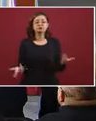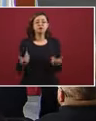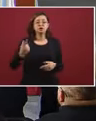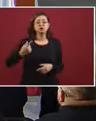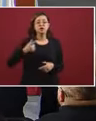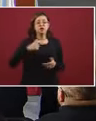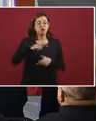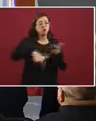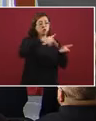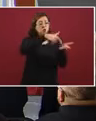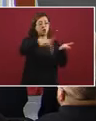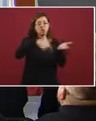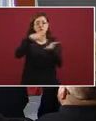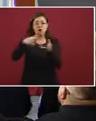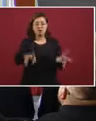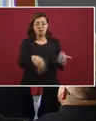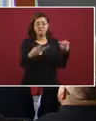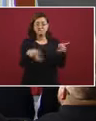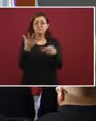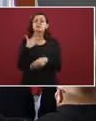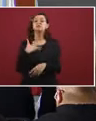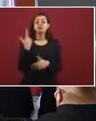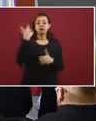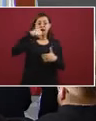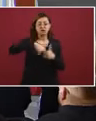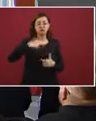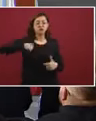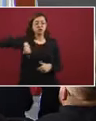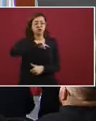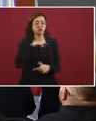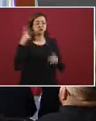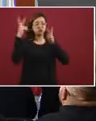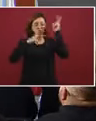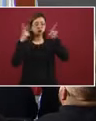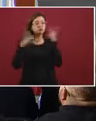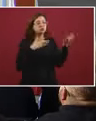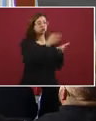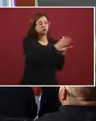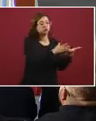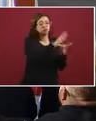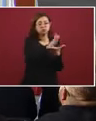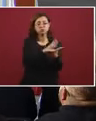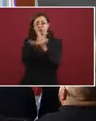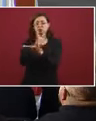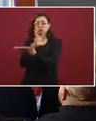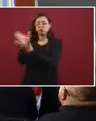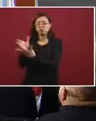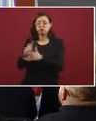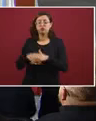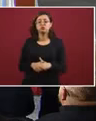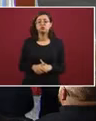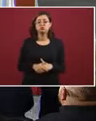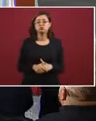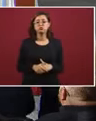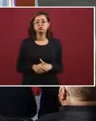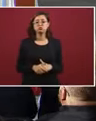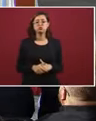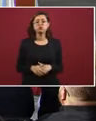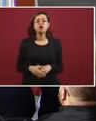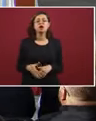a las estaciones de servicio de gasolinas, a las gasolineras, y